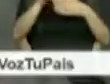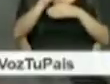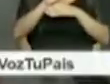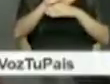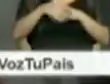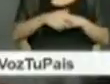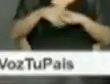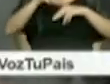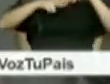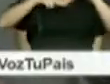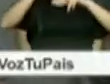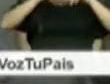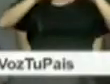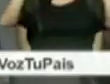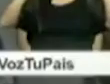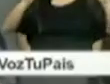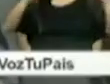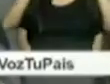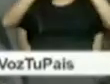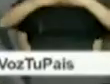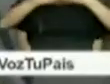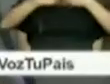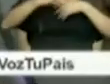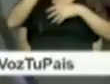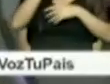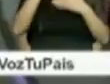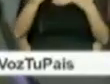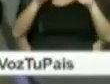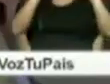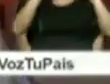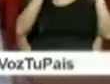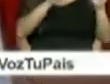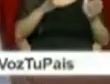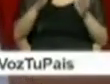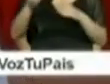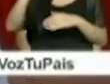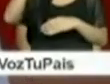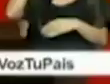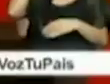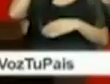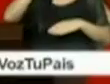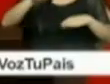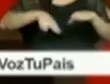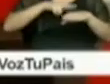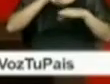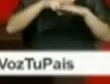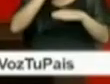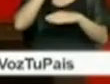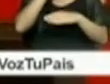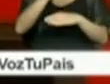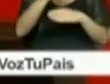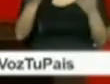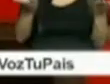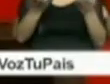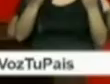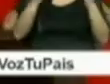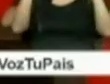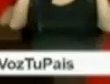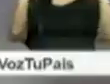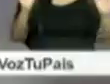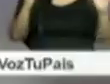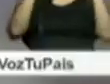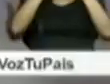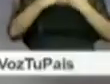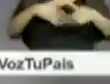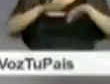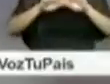La construcción de esta hidroeléctrica forma parte de las 8 que planificó el gobierno nacional para el cambio de la matriz energética, hecho que